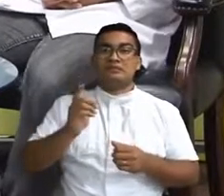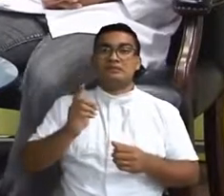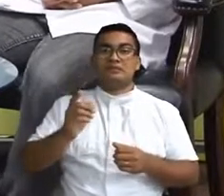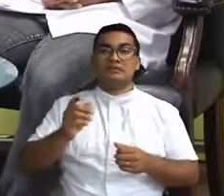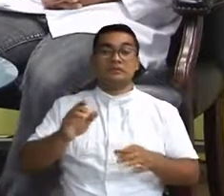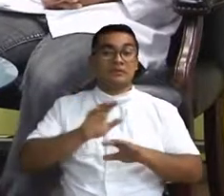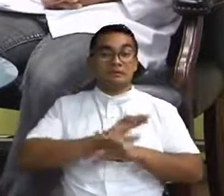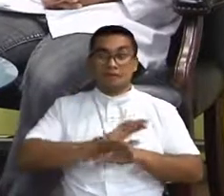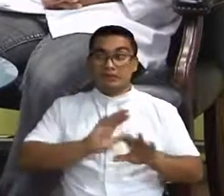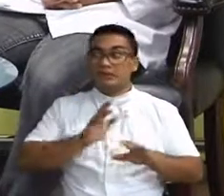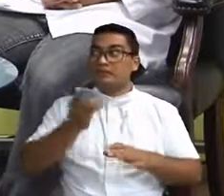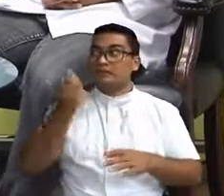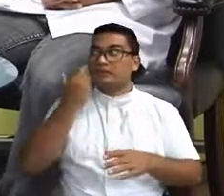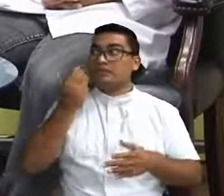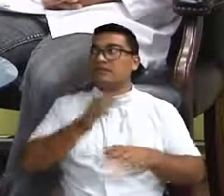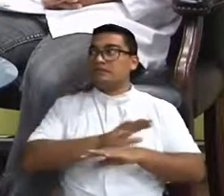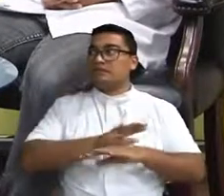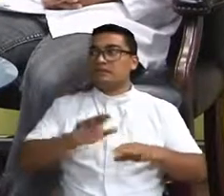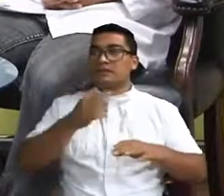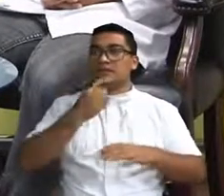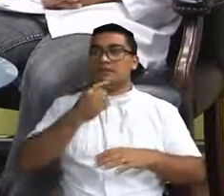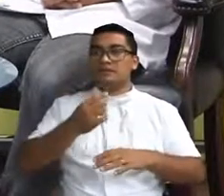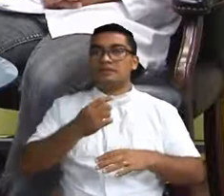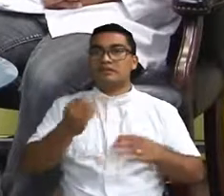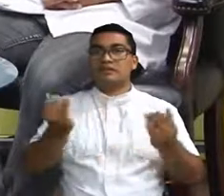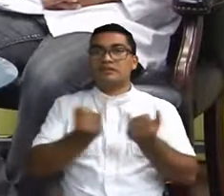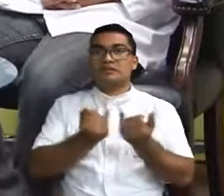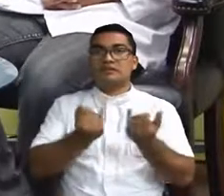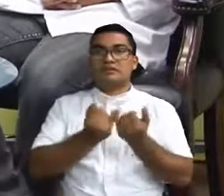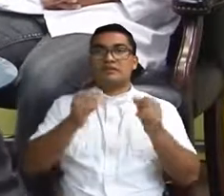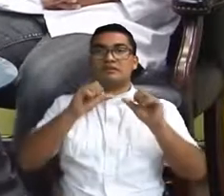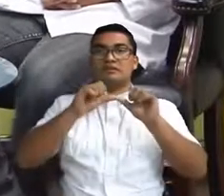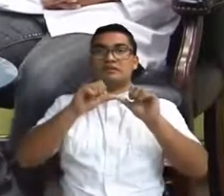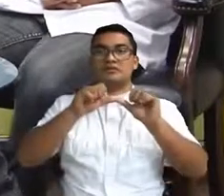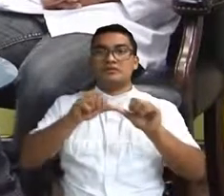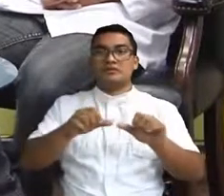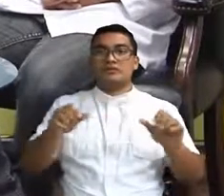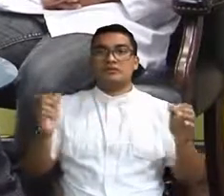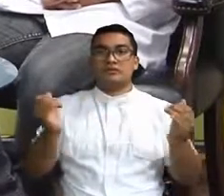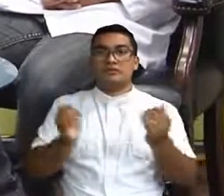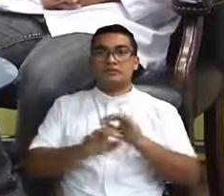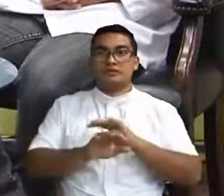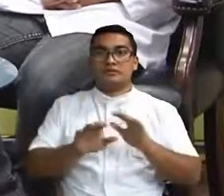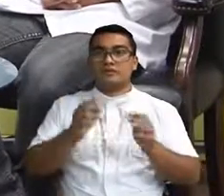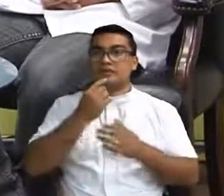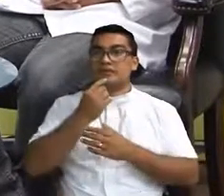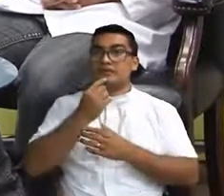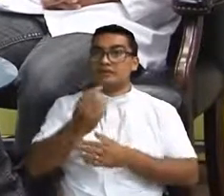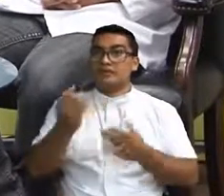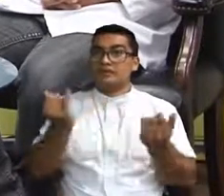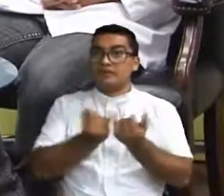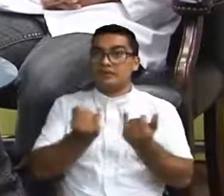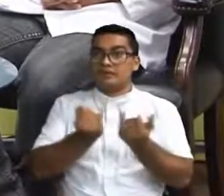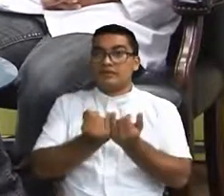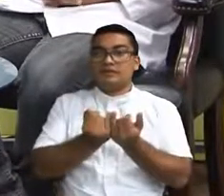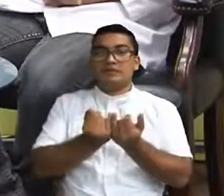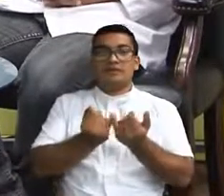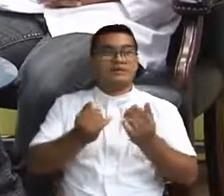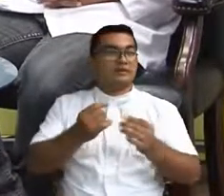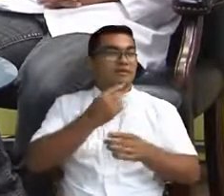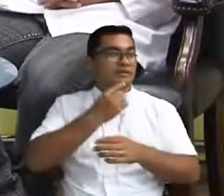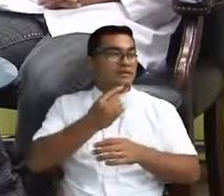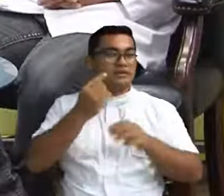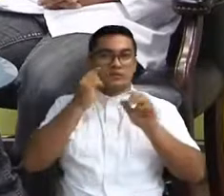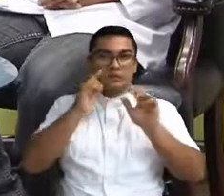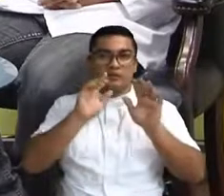definitiva o hay que estarlas tratando constantemente? Bueno, no son definitivas las curas, pero sí son de prevención. Uno,